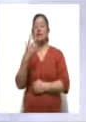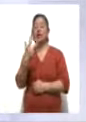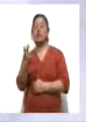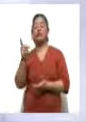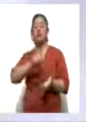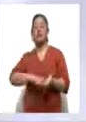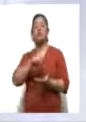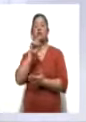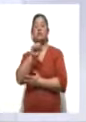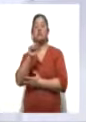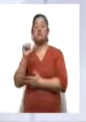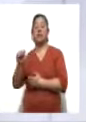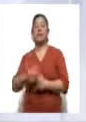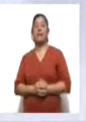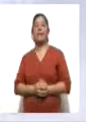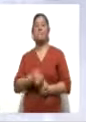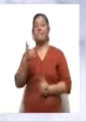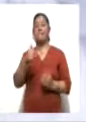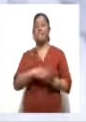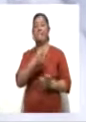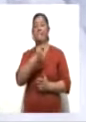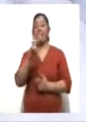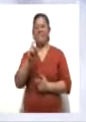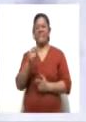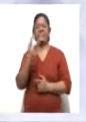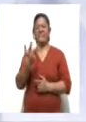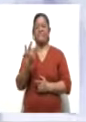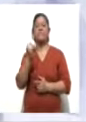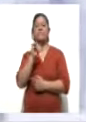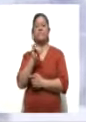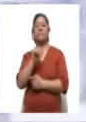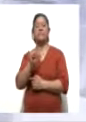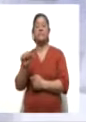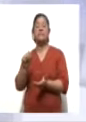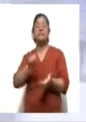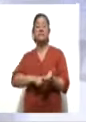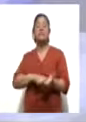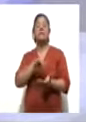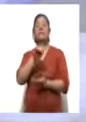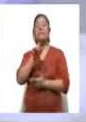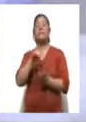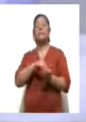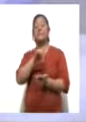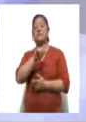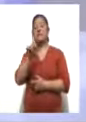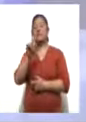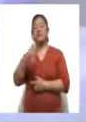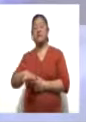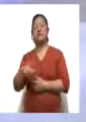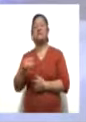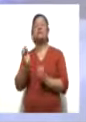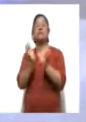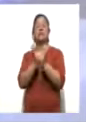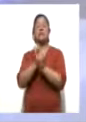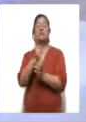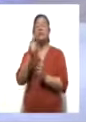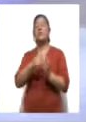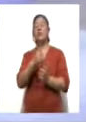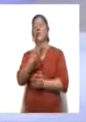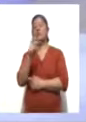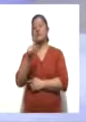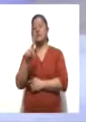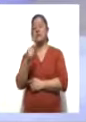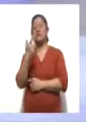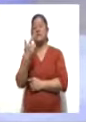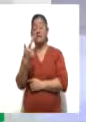6.498 se han registrado en la CESA, 6.138 en el IMSS, 1.710 en el ISSSTE y 1.477 en